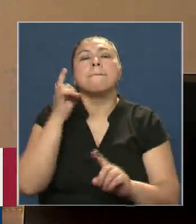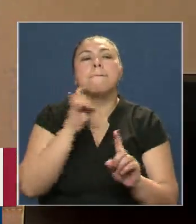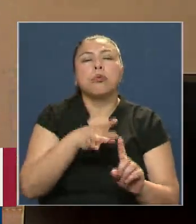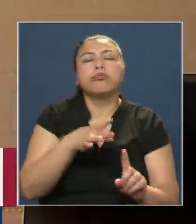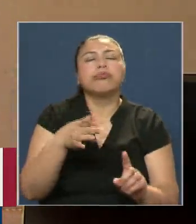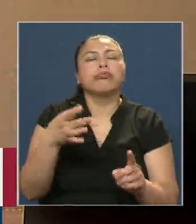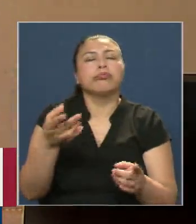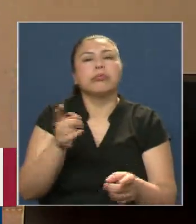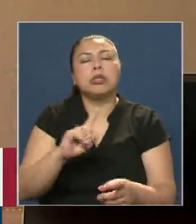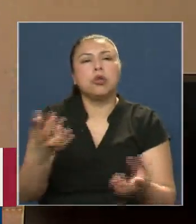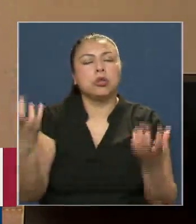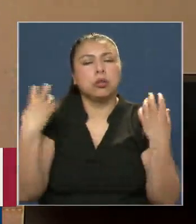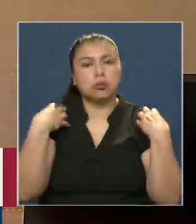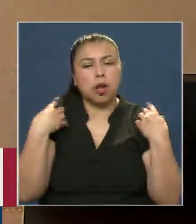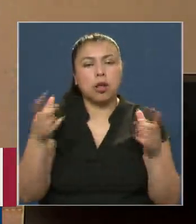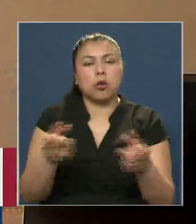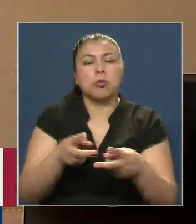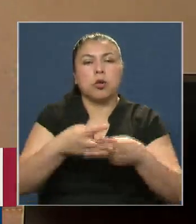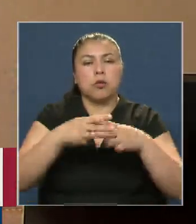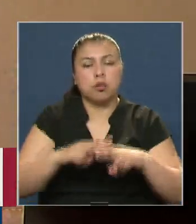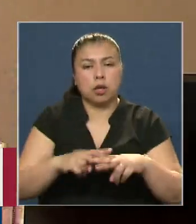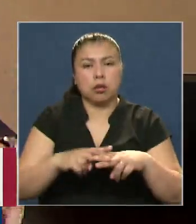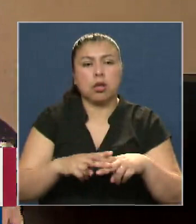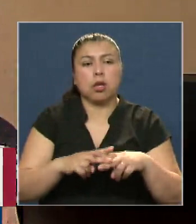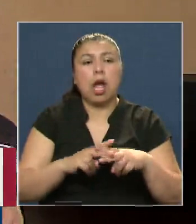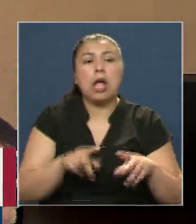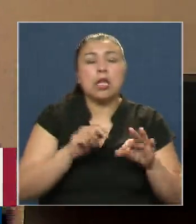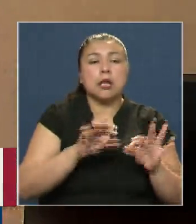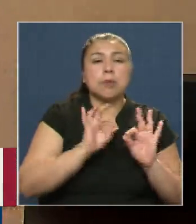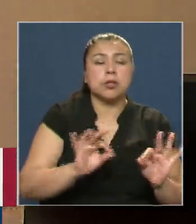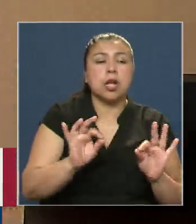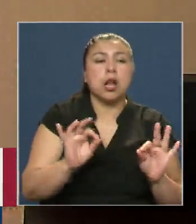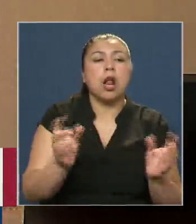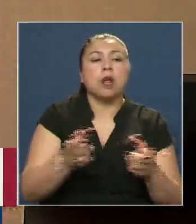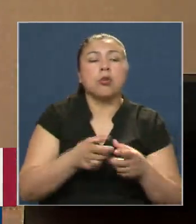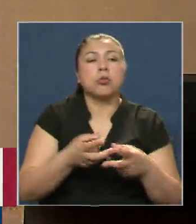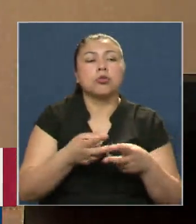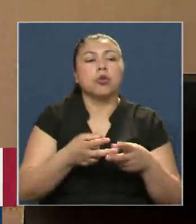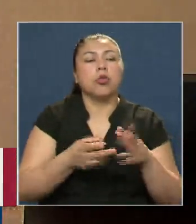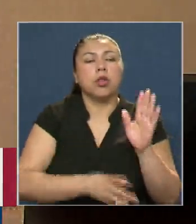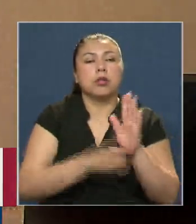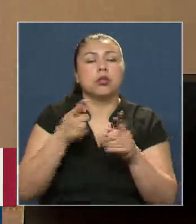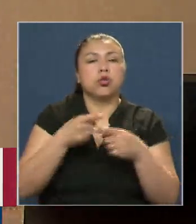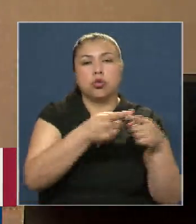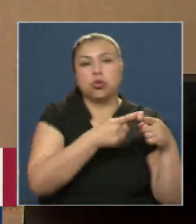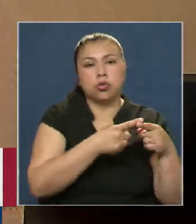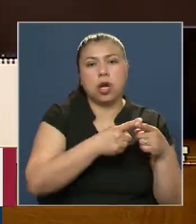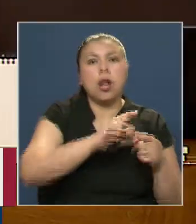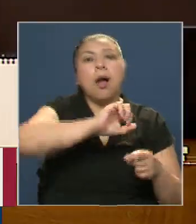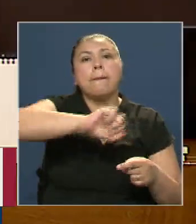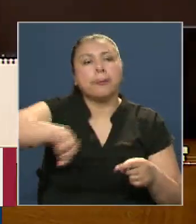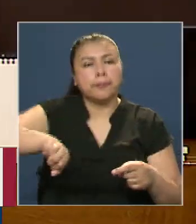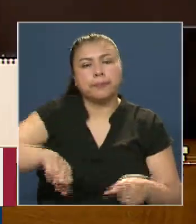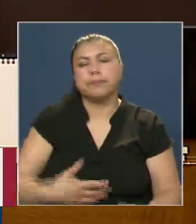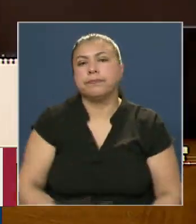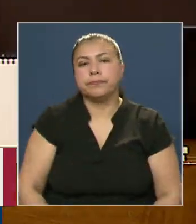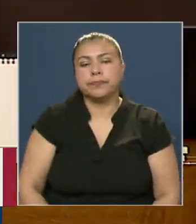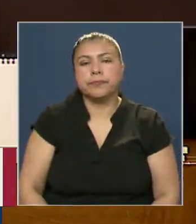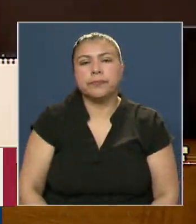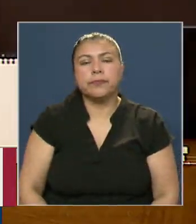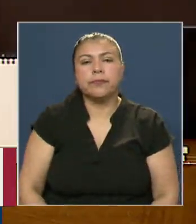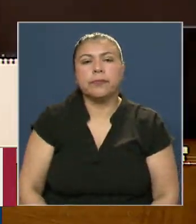las facultades de comisiones técnicas y en este caso la Comisión de Desarrollo Social. Muchas gracias, presidente. Muchas gracias, diputado señor